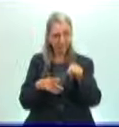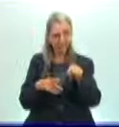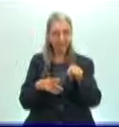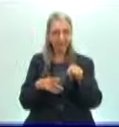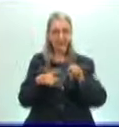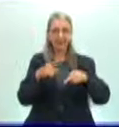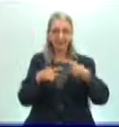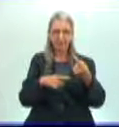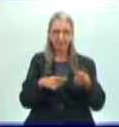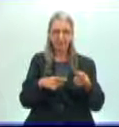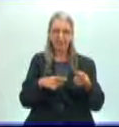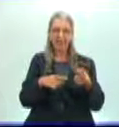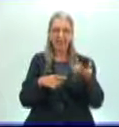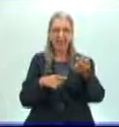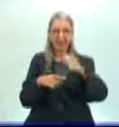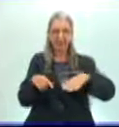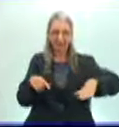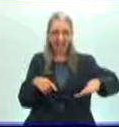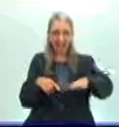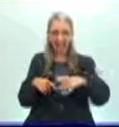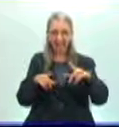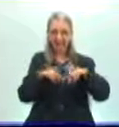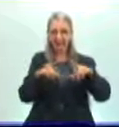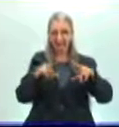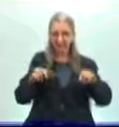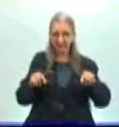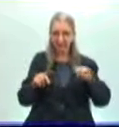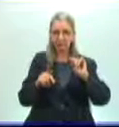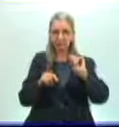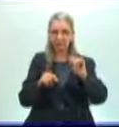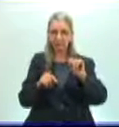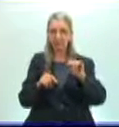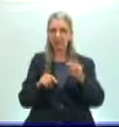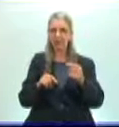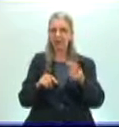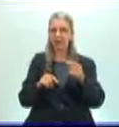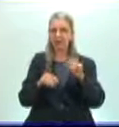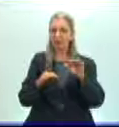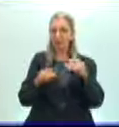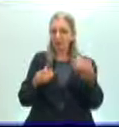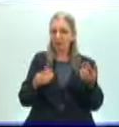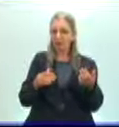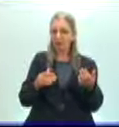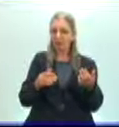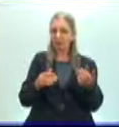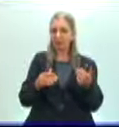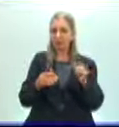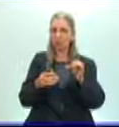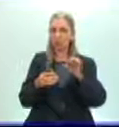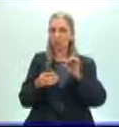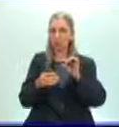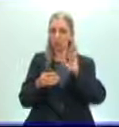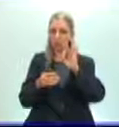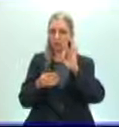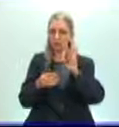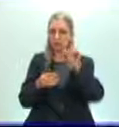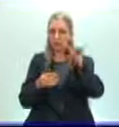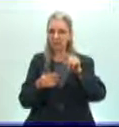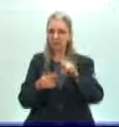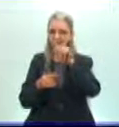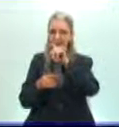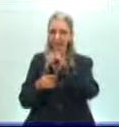área del triángulo, sustituyendo los valores, va a dar 8 raíz de 3 centímetros cuadrados. En casa sustituyamos raíz de 3